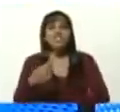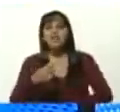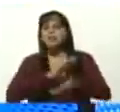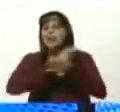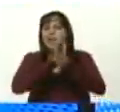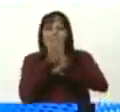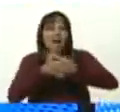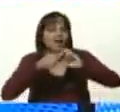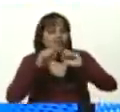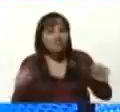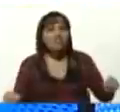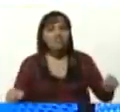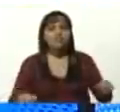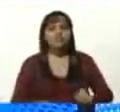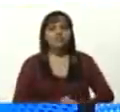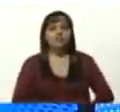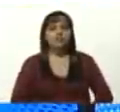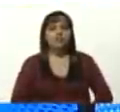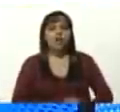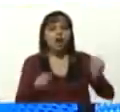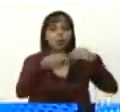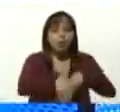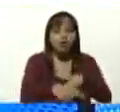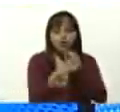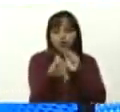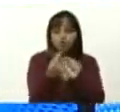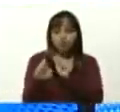rompieran las negociaciones.